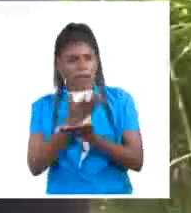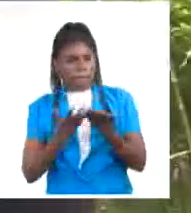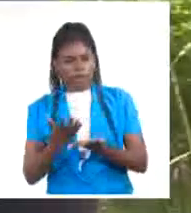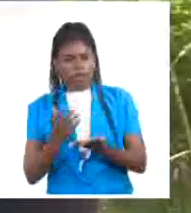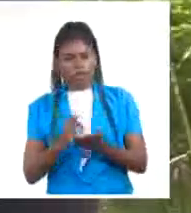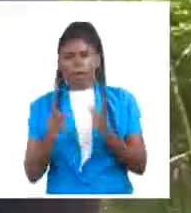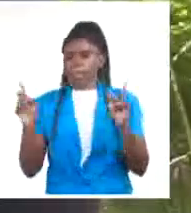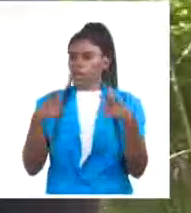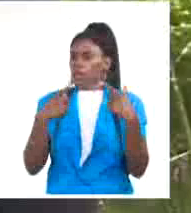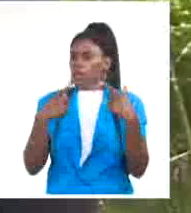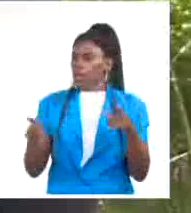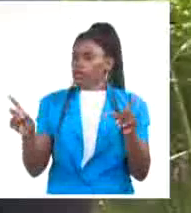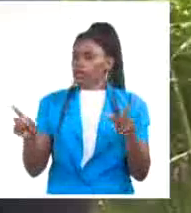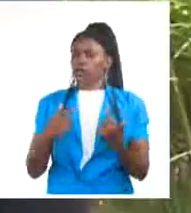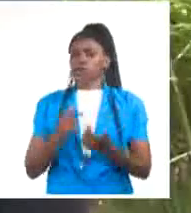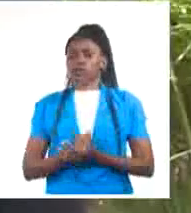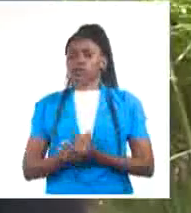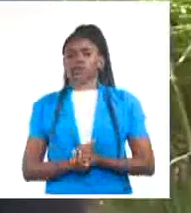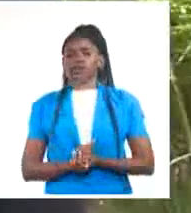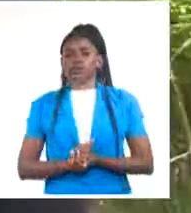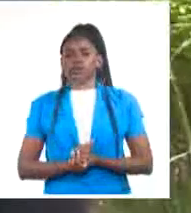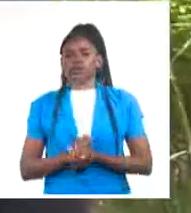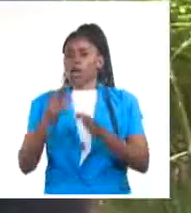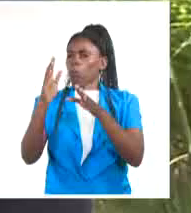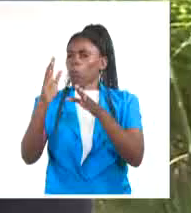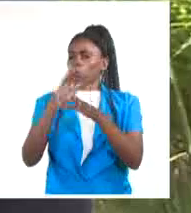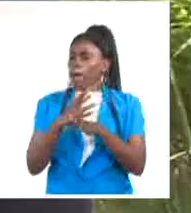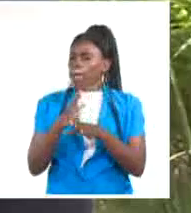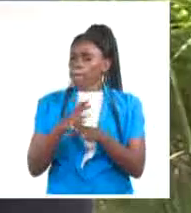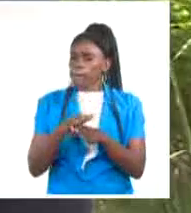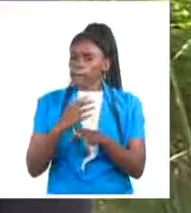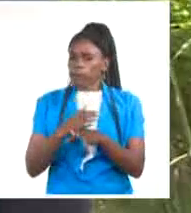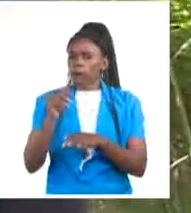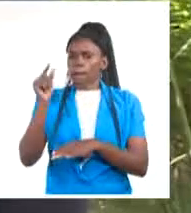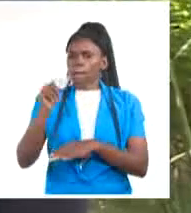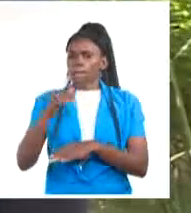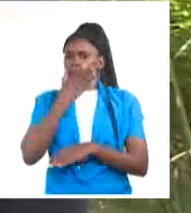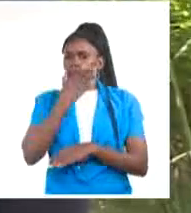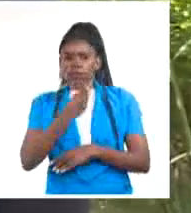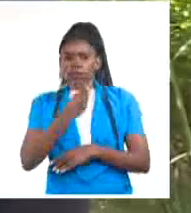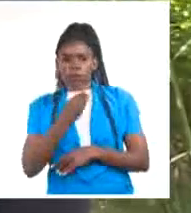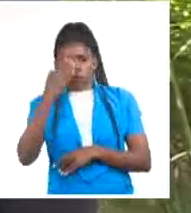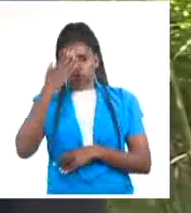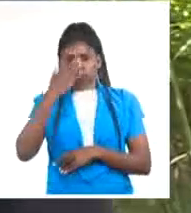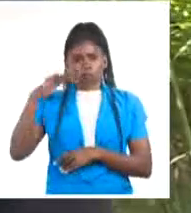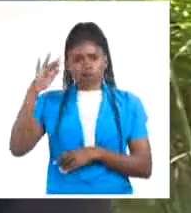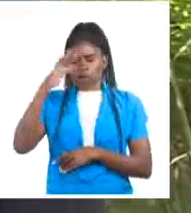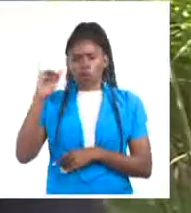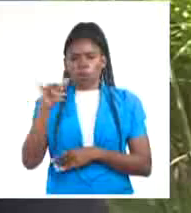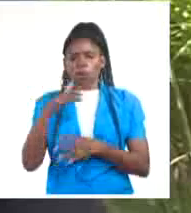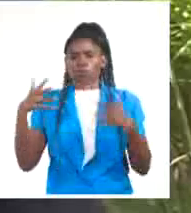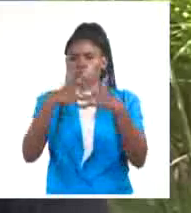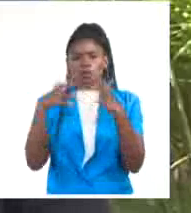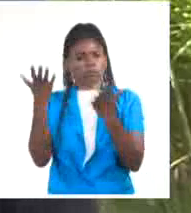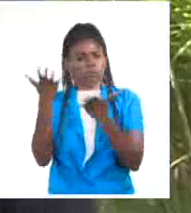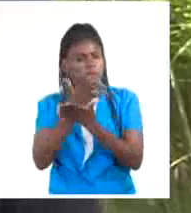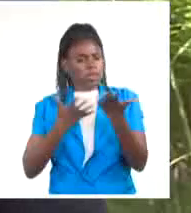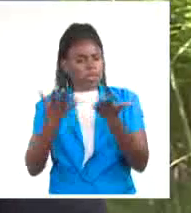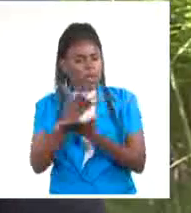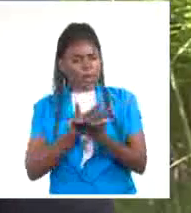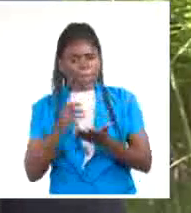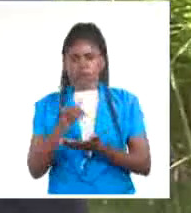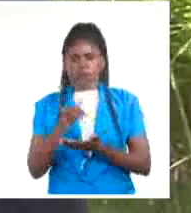estudiantes y de los músicos de mi generación están esperando esa oportunidad, y entonces es un puñetazo